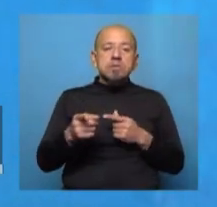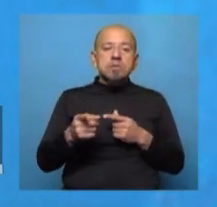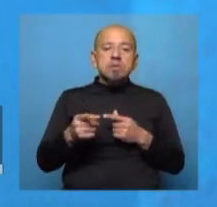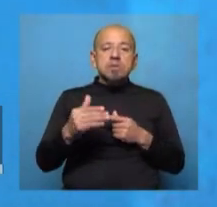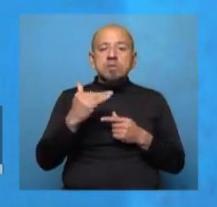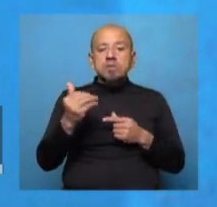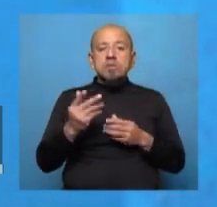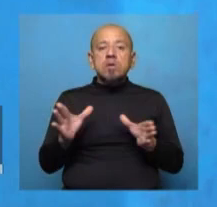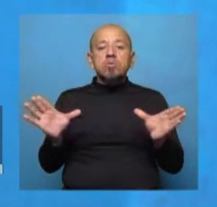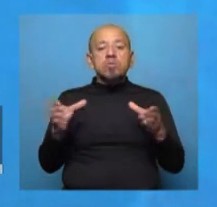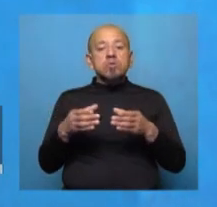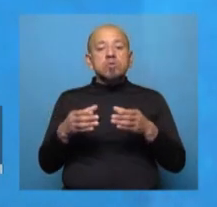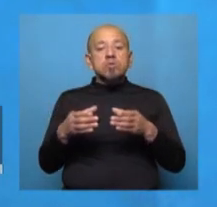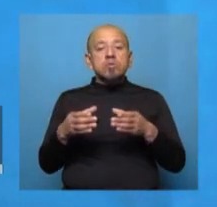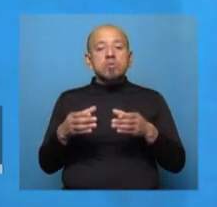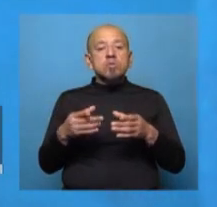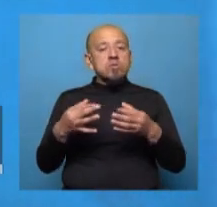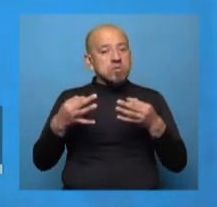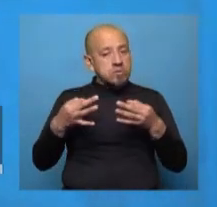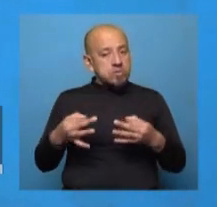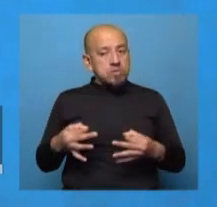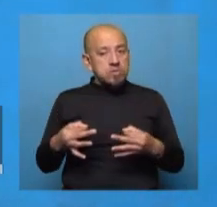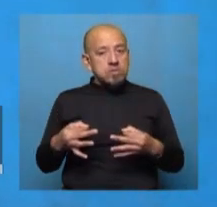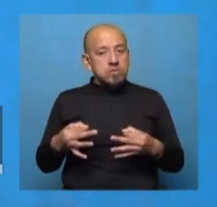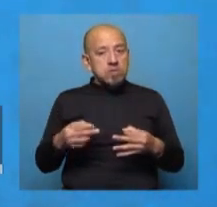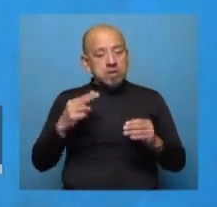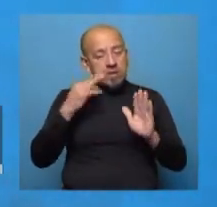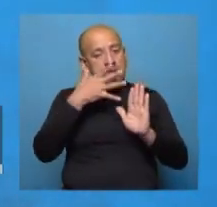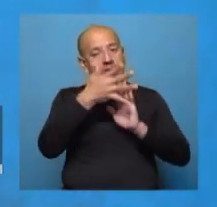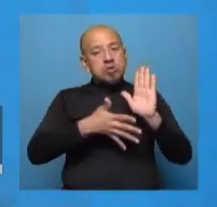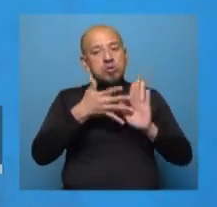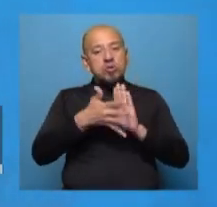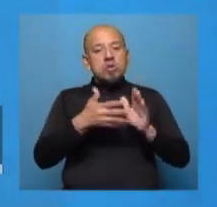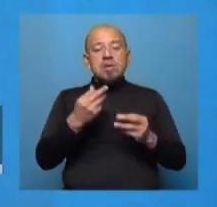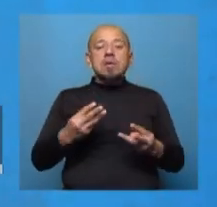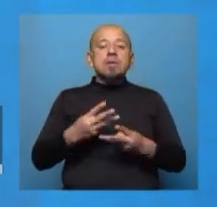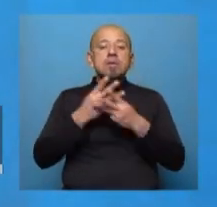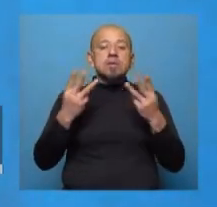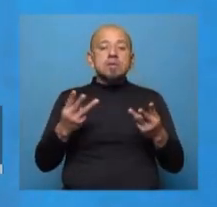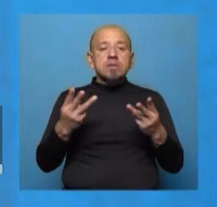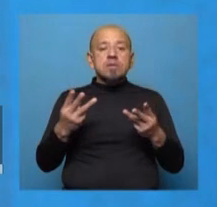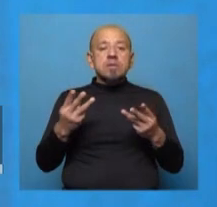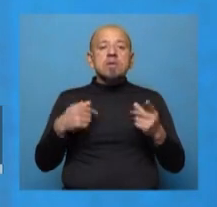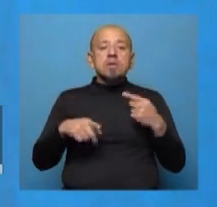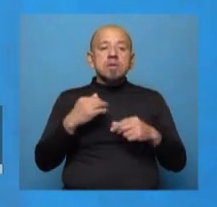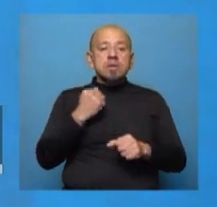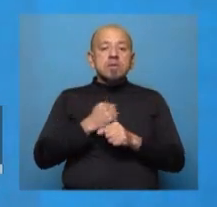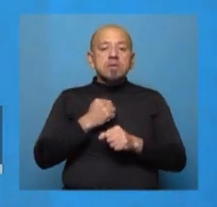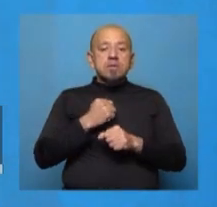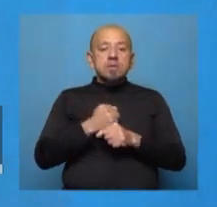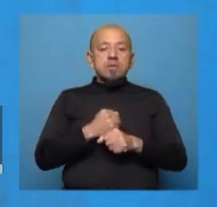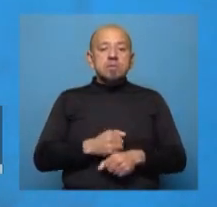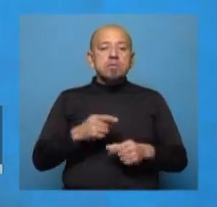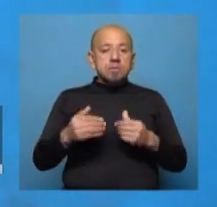una comisión verdaderamente nacional plural que trabaje este